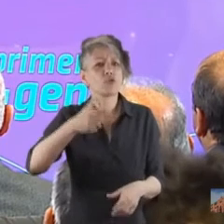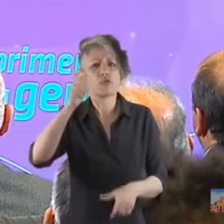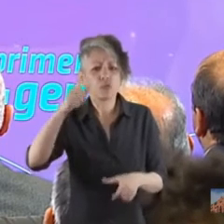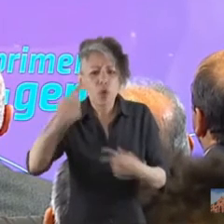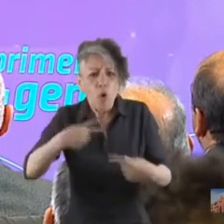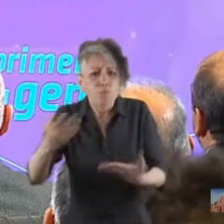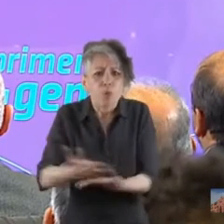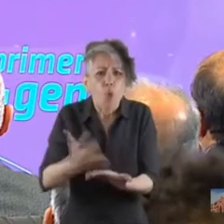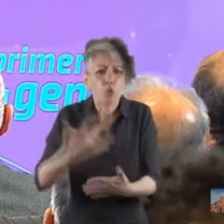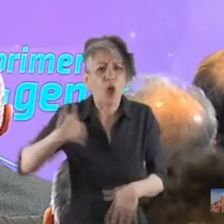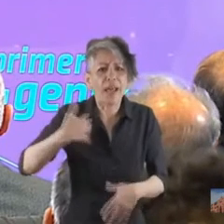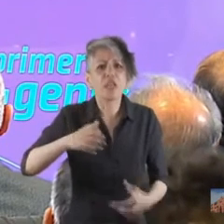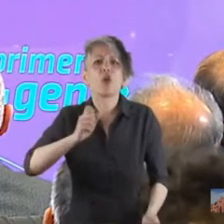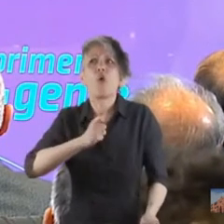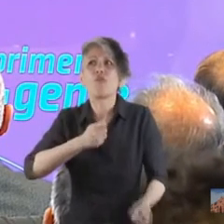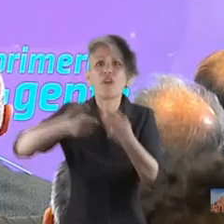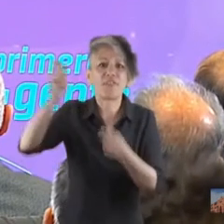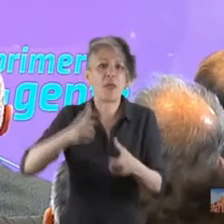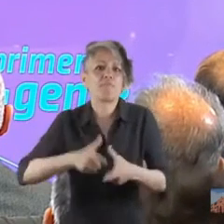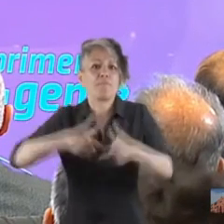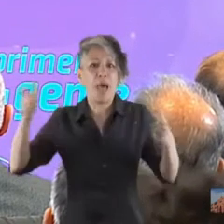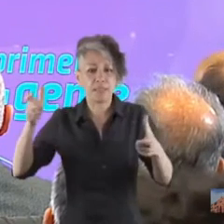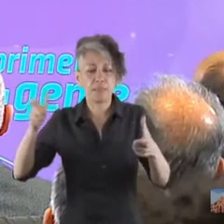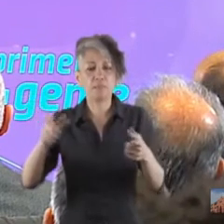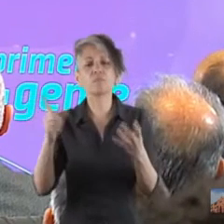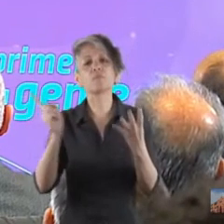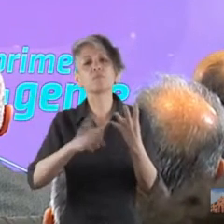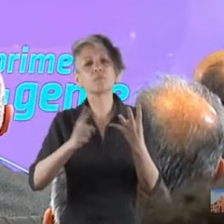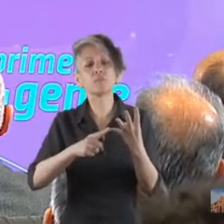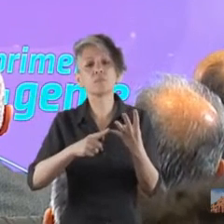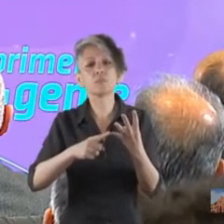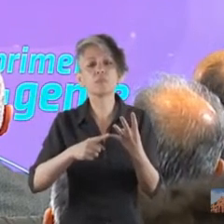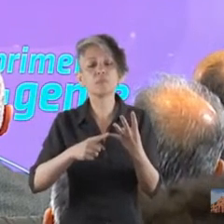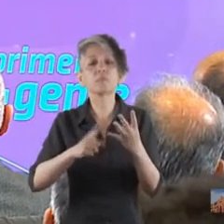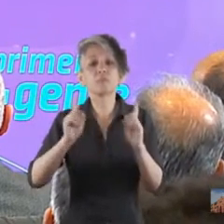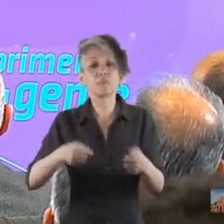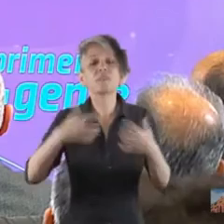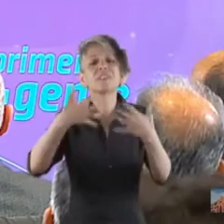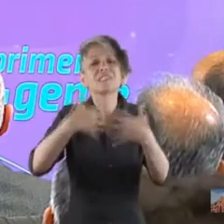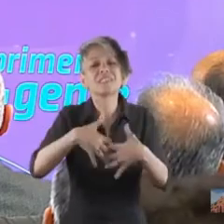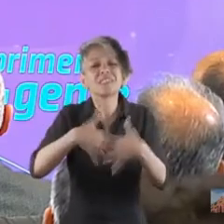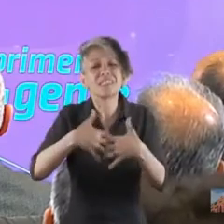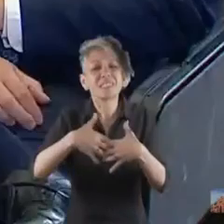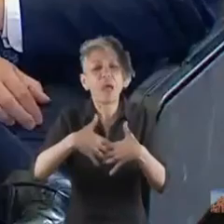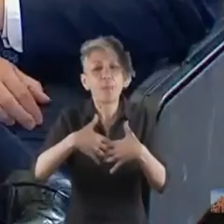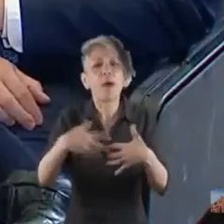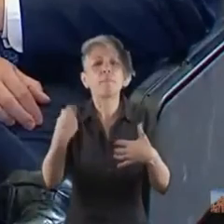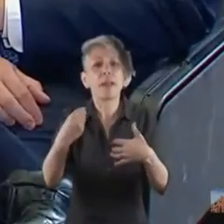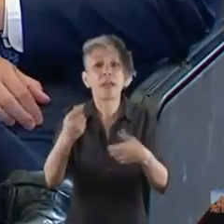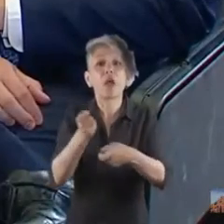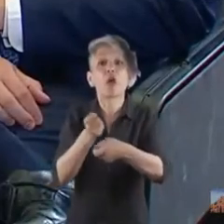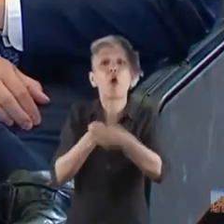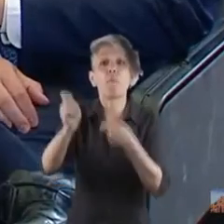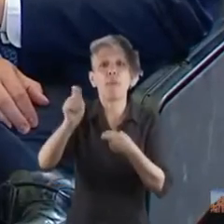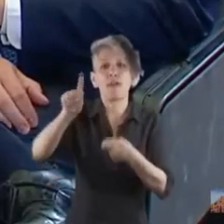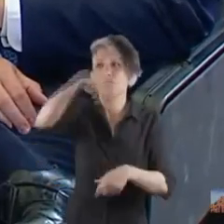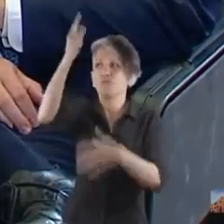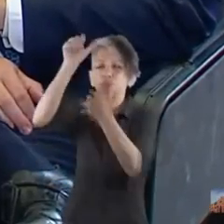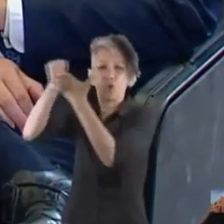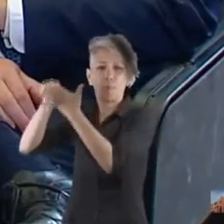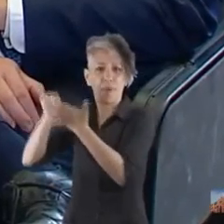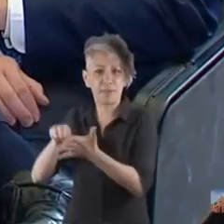en cuarto lugar ponemos en marcha un sistema de trazabilidad para el comercio exterior